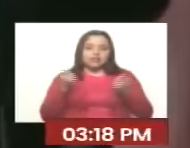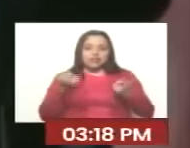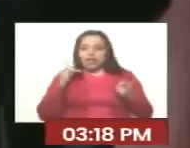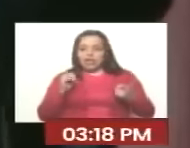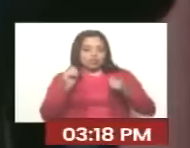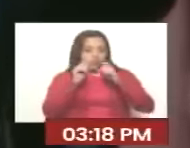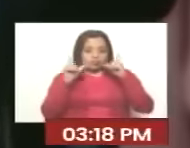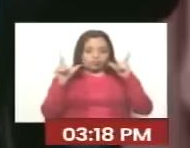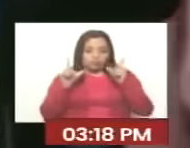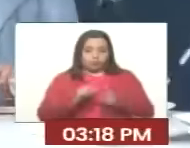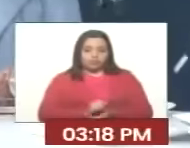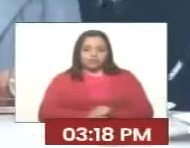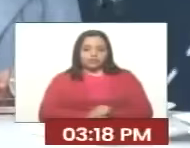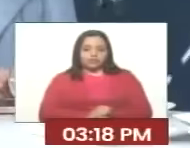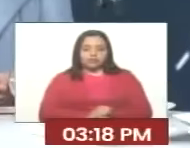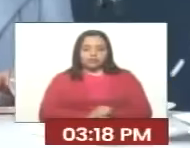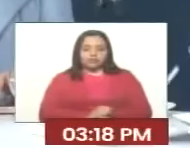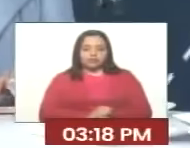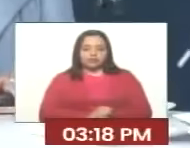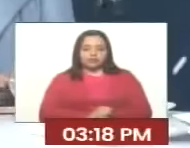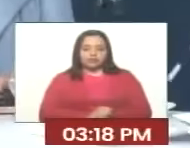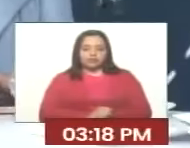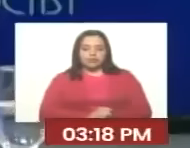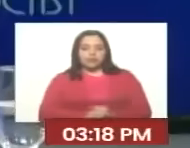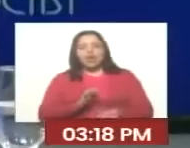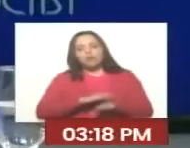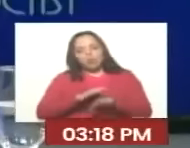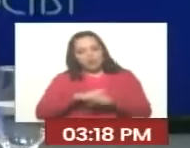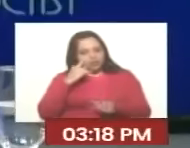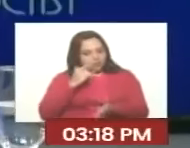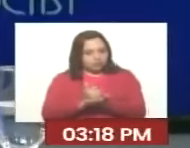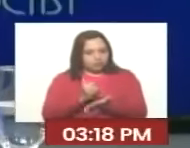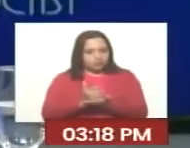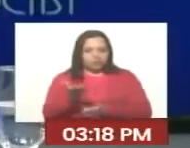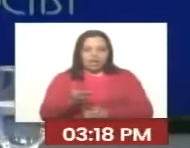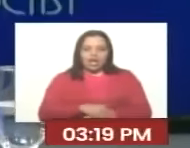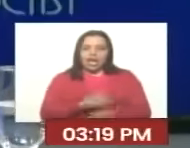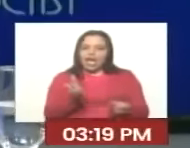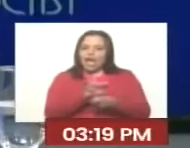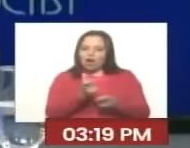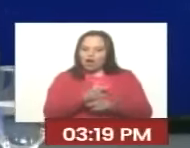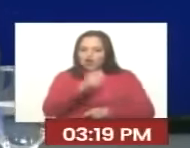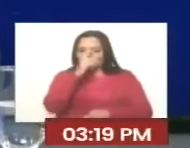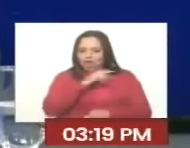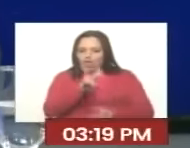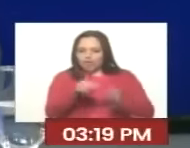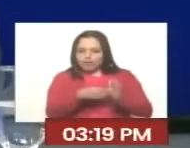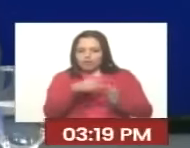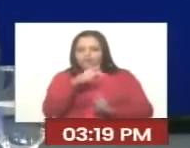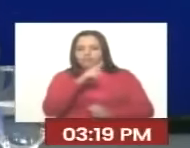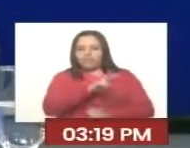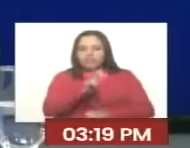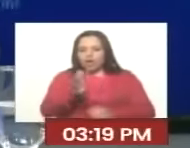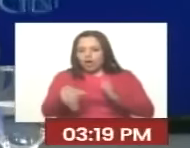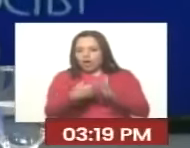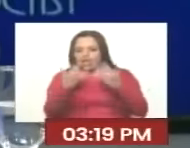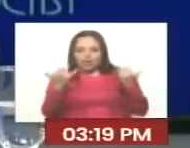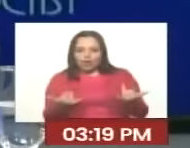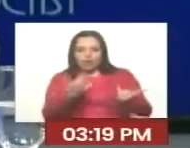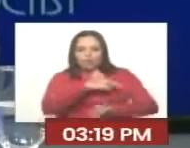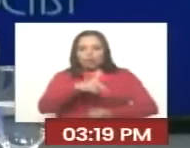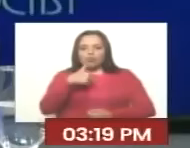impresionante porque, fíjate tú, de agosto del año 2022 a la fecha, nosotros